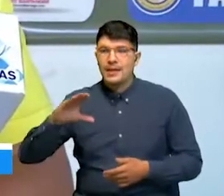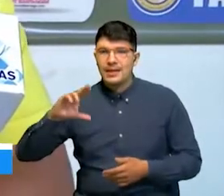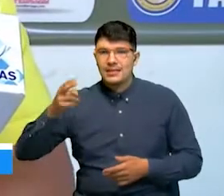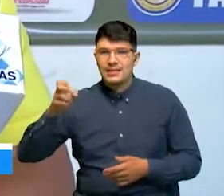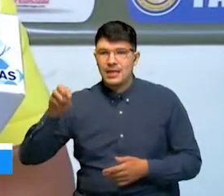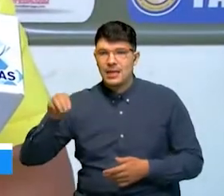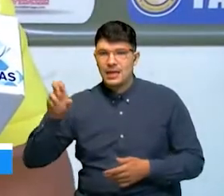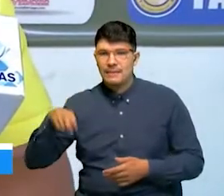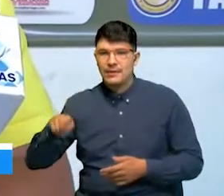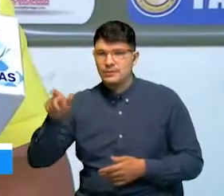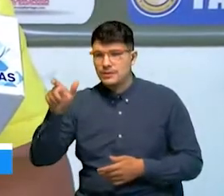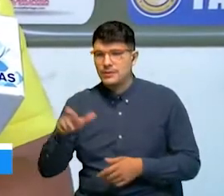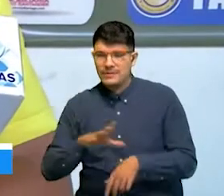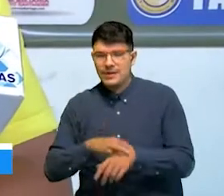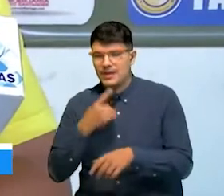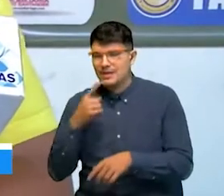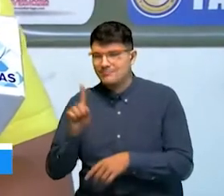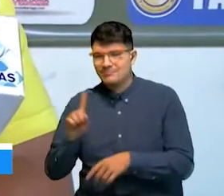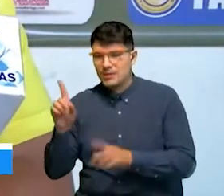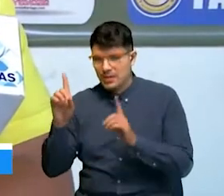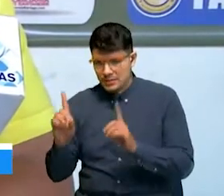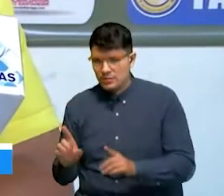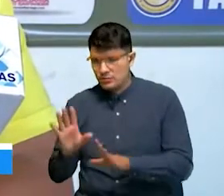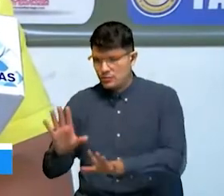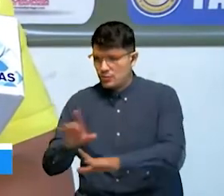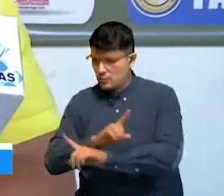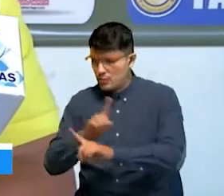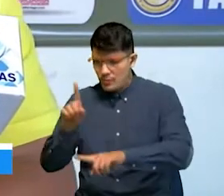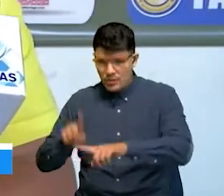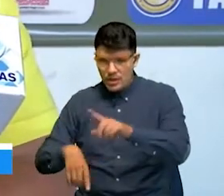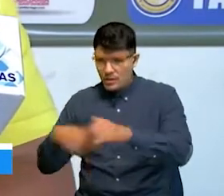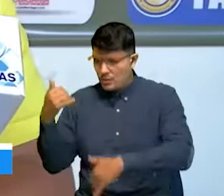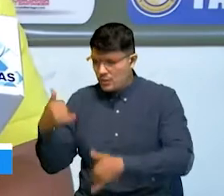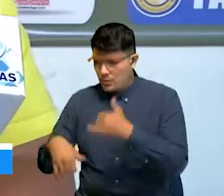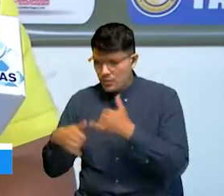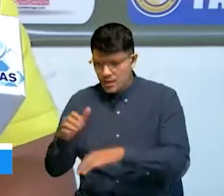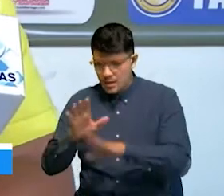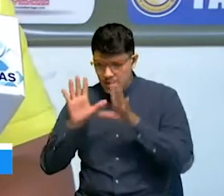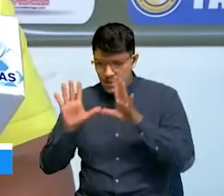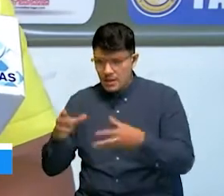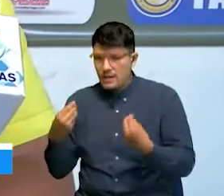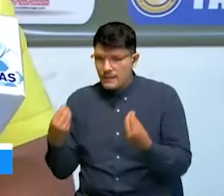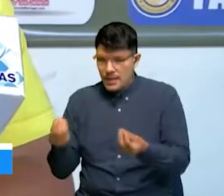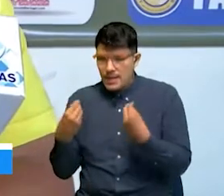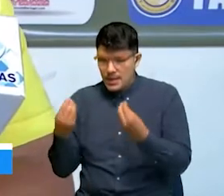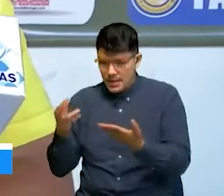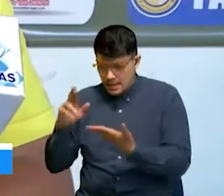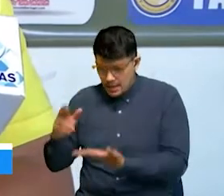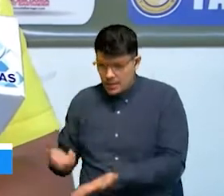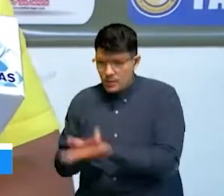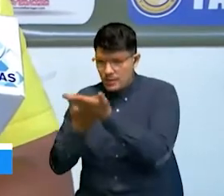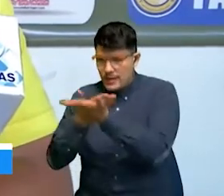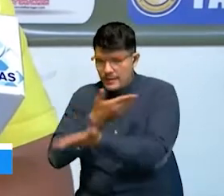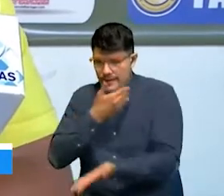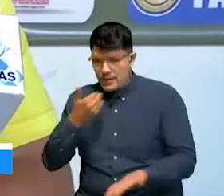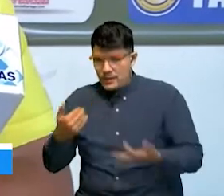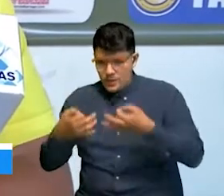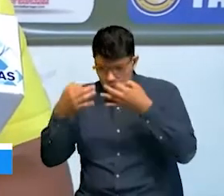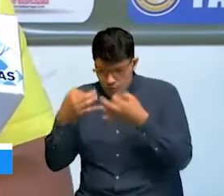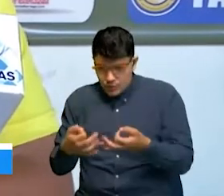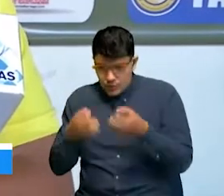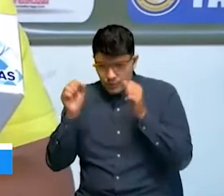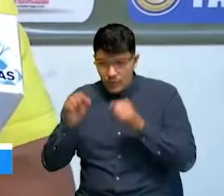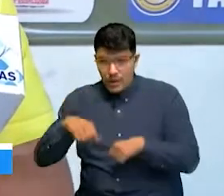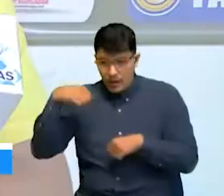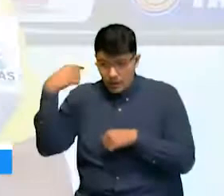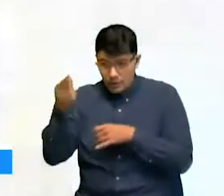contracturita y el médico tomó la decisión de mejor tenerlo tranquilo este partido para que se recupere lo mejor posible y podamos